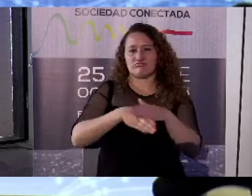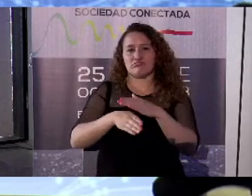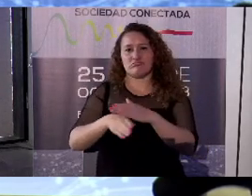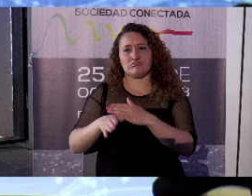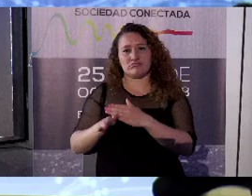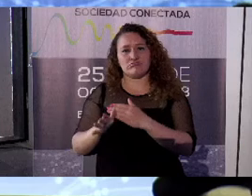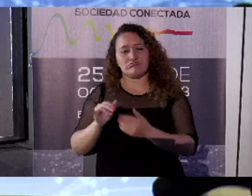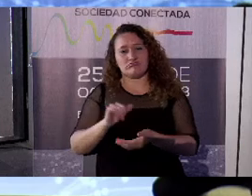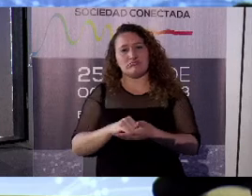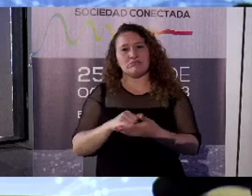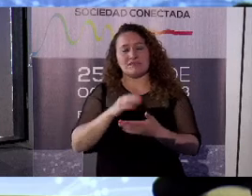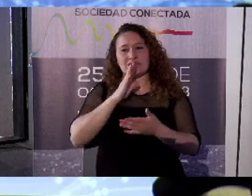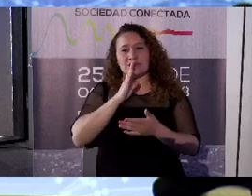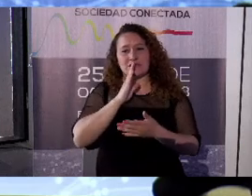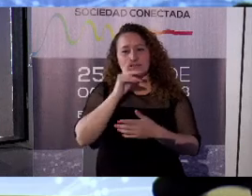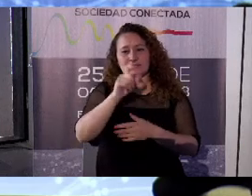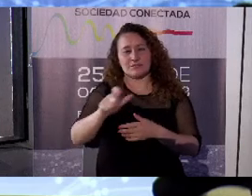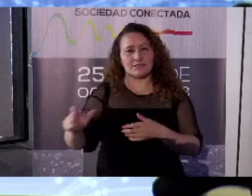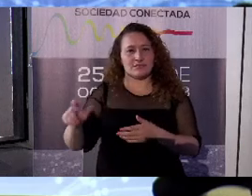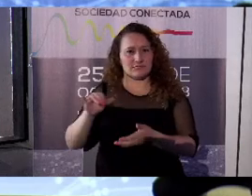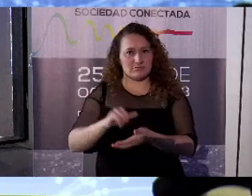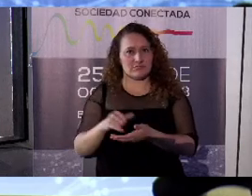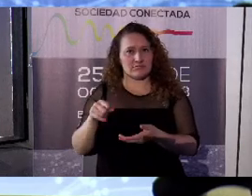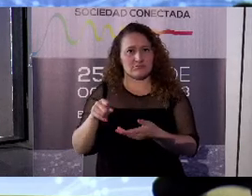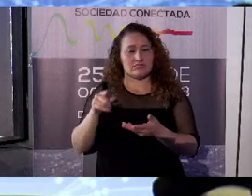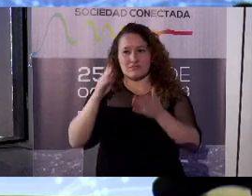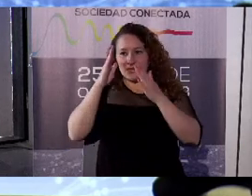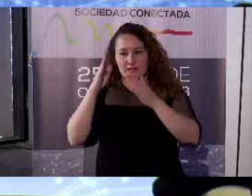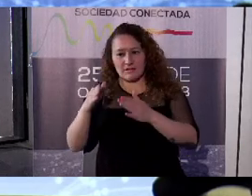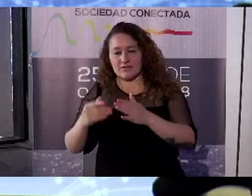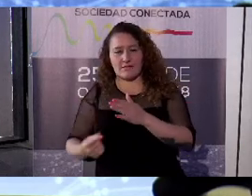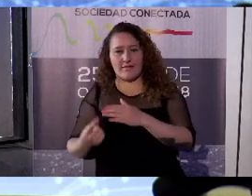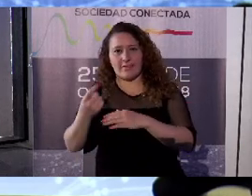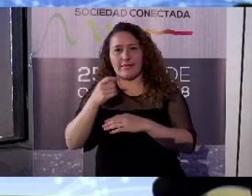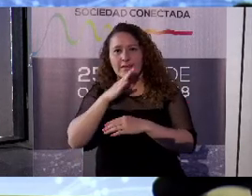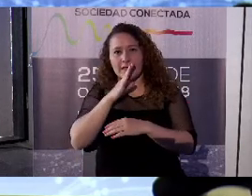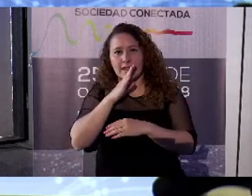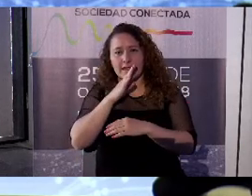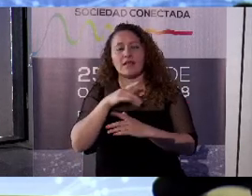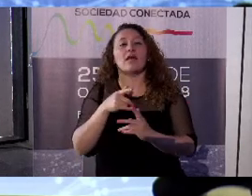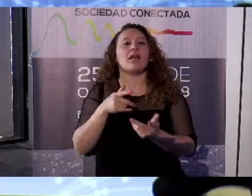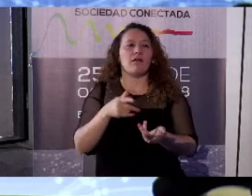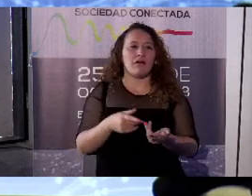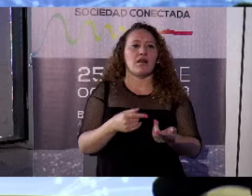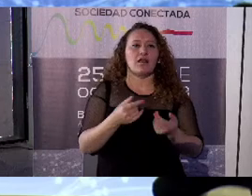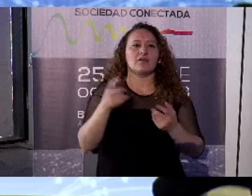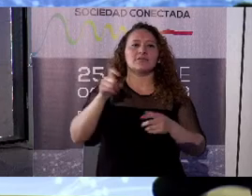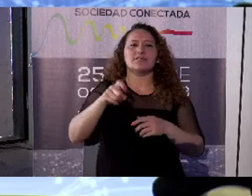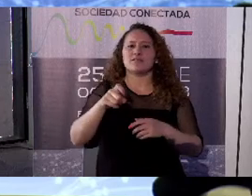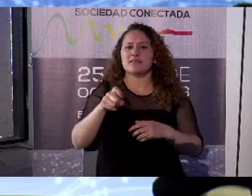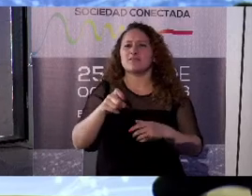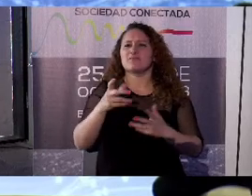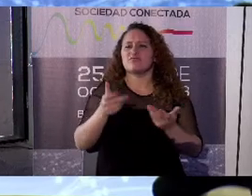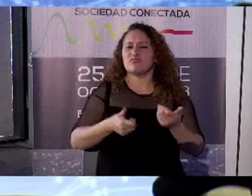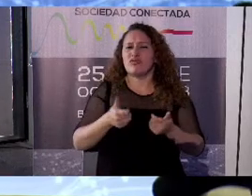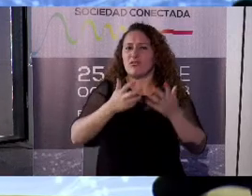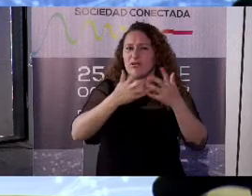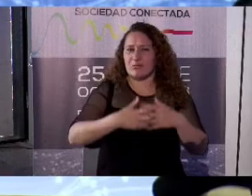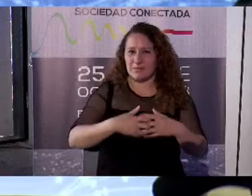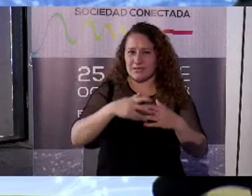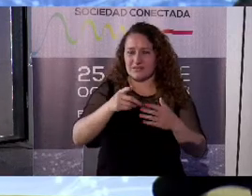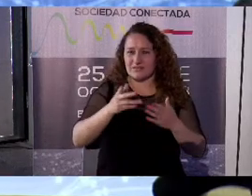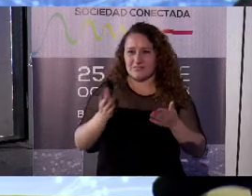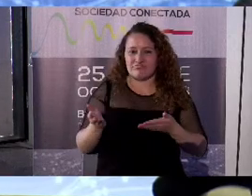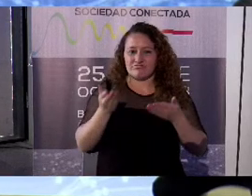las preguntas son a quién Quiénes son estas personas que están no atendidas Cuáles son las necesidades eh de operadores eh en específico